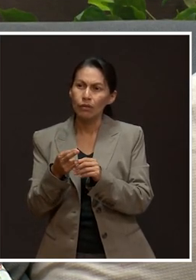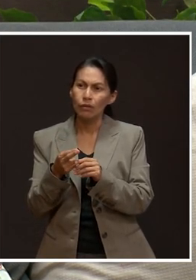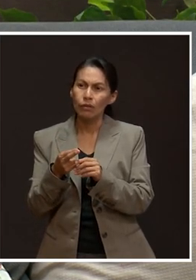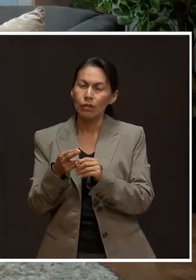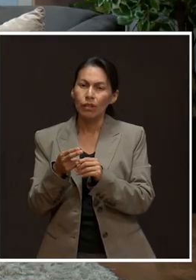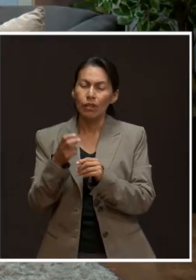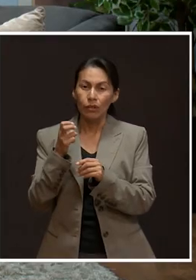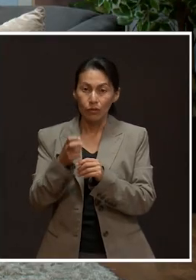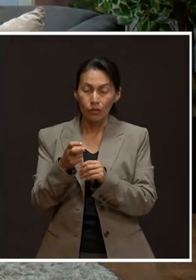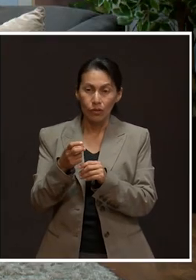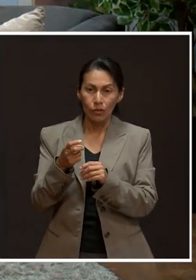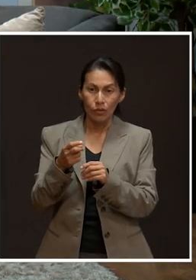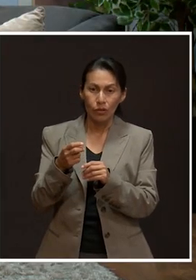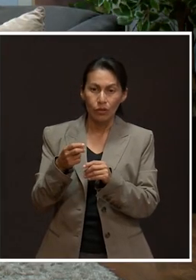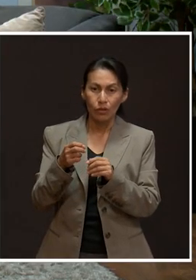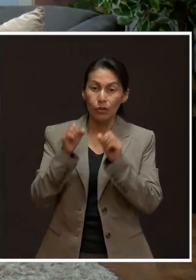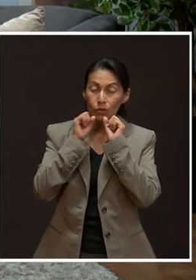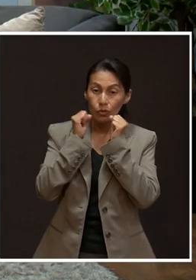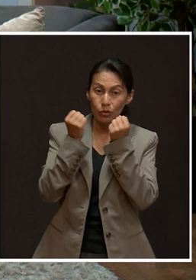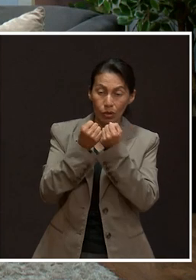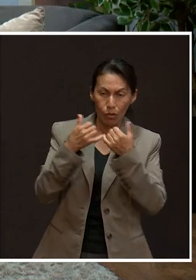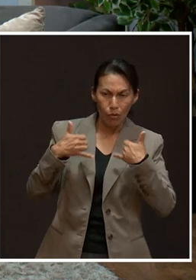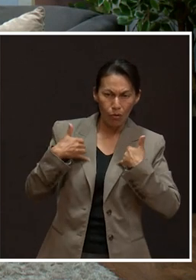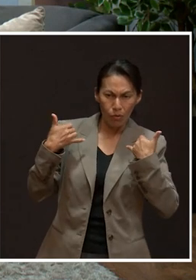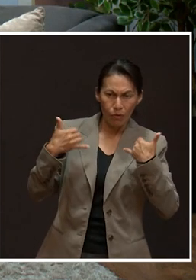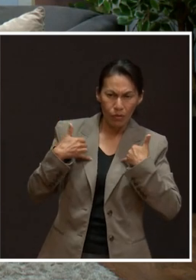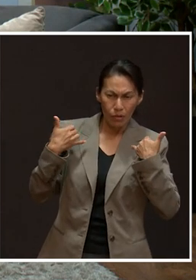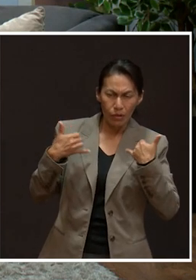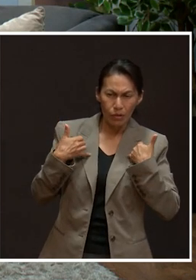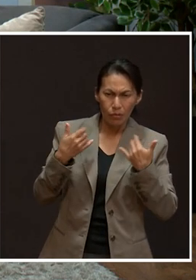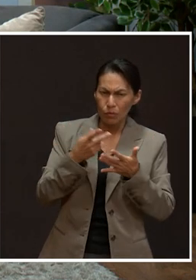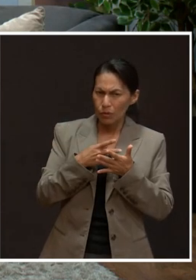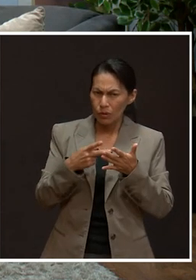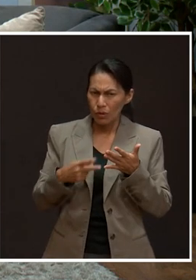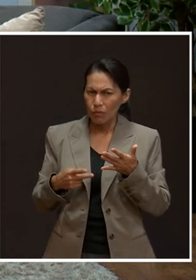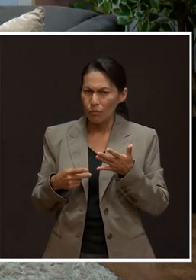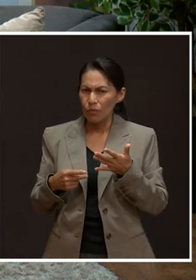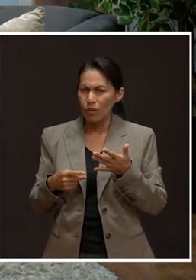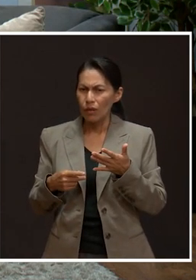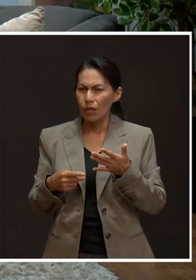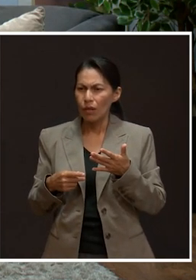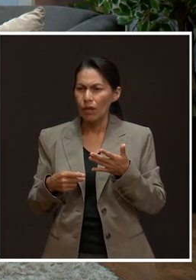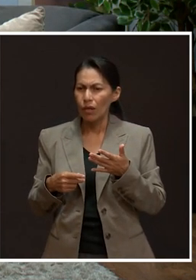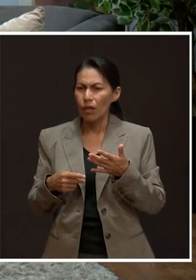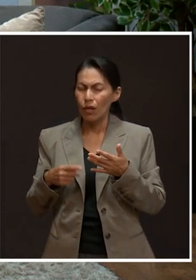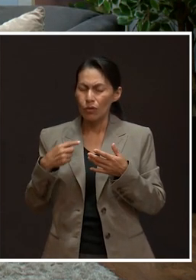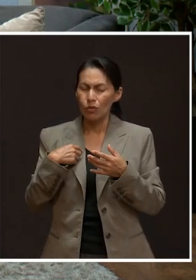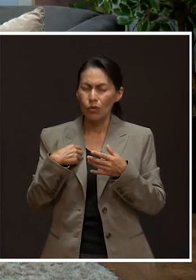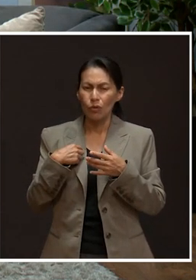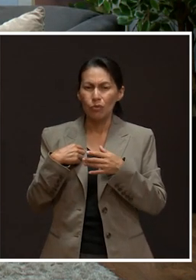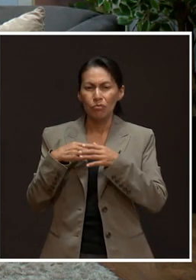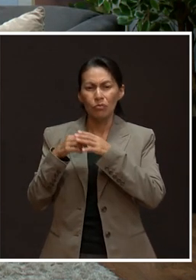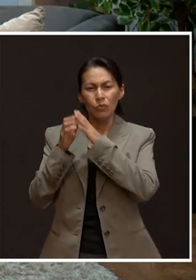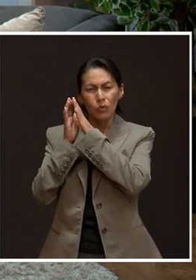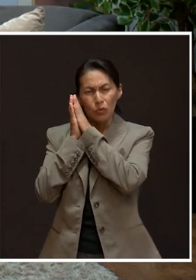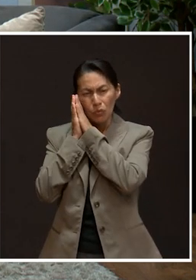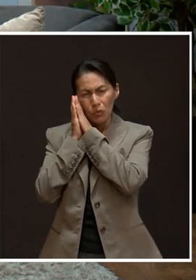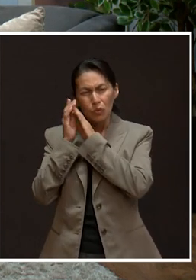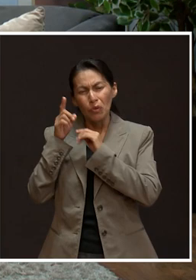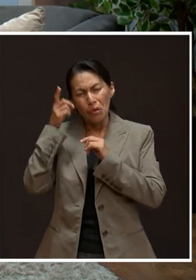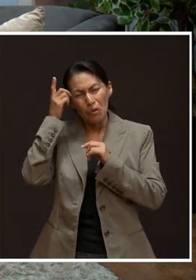yo le había externado al señor en la Ciudad de Jóvenes, en lo que las chicas están allá y yo estoy en el dormitorio, que yo me sentía muy mal.